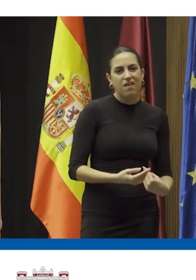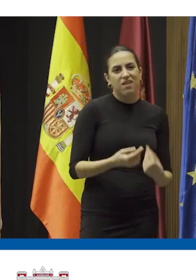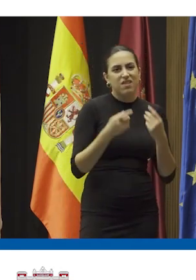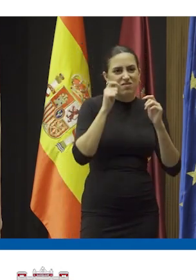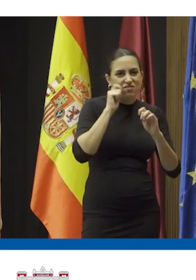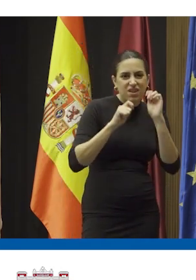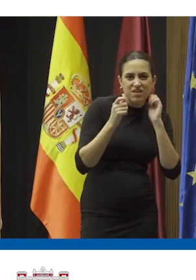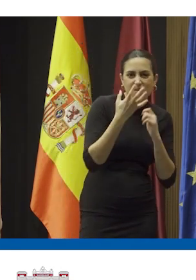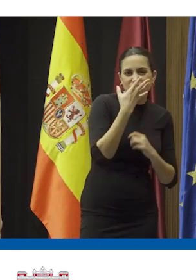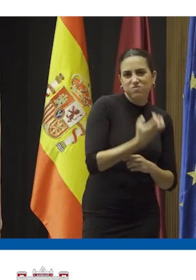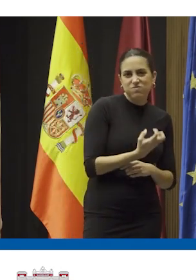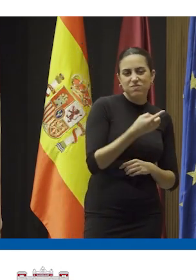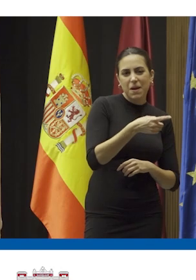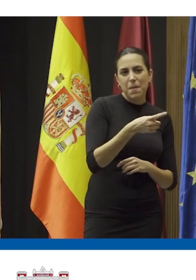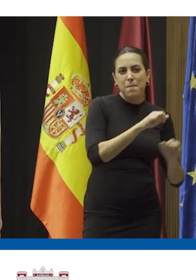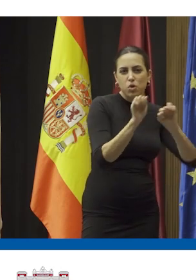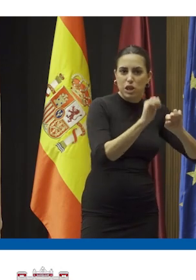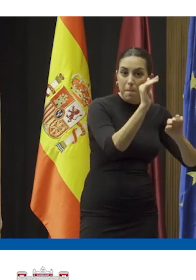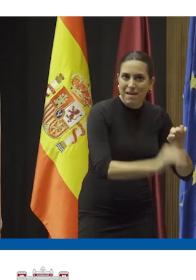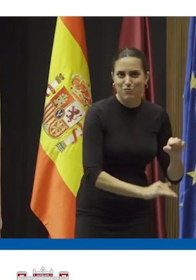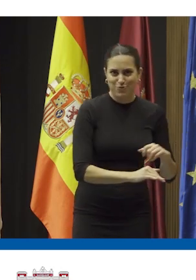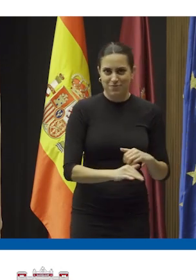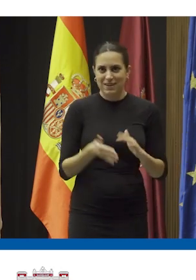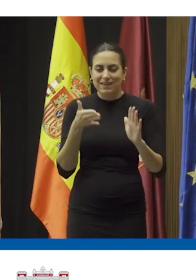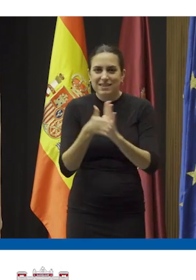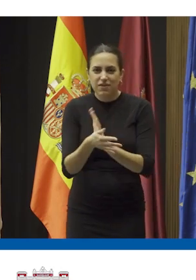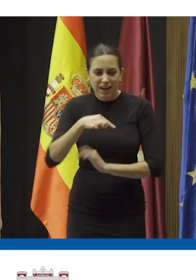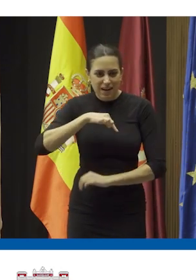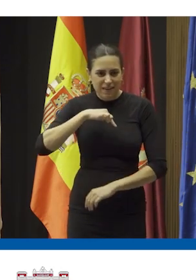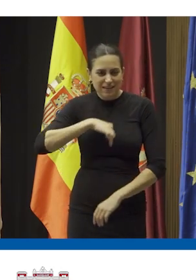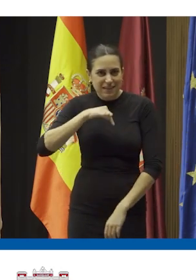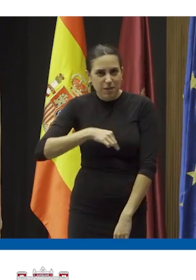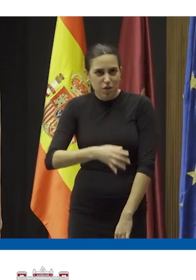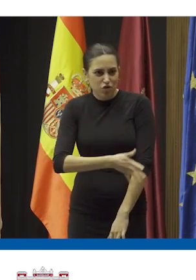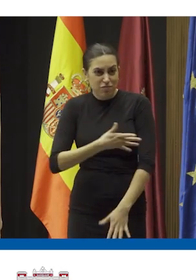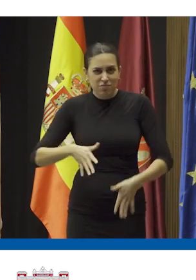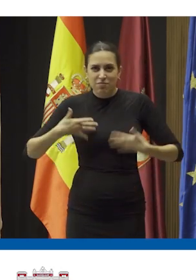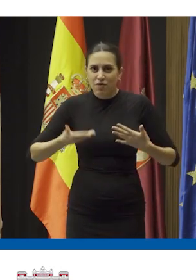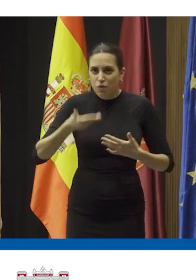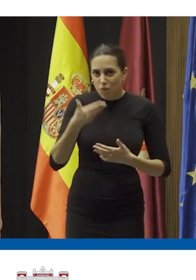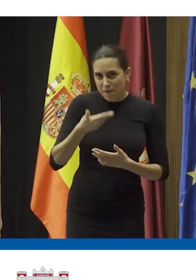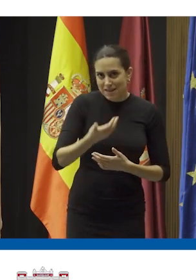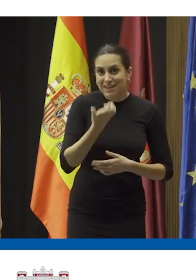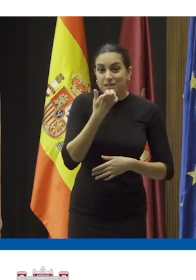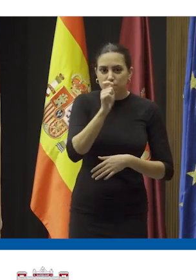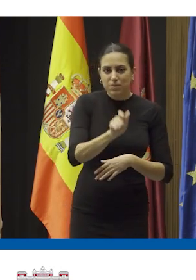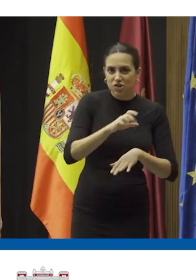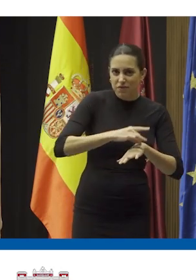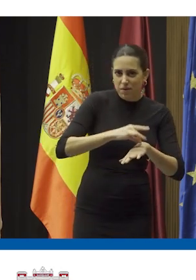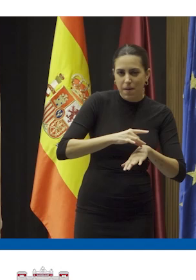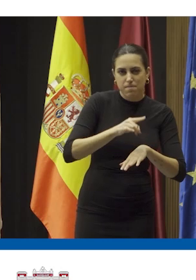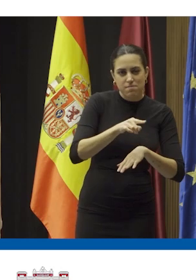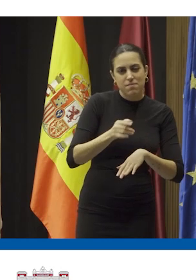manera. Por lo tanto, el estado anímico de la persona es fundamental. Y la persona enferma, más todavía. La